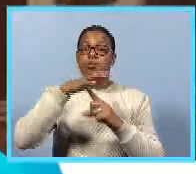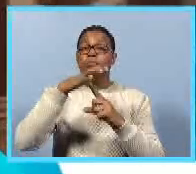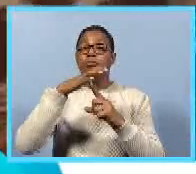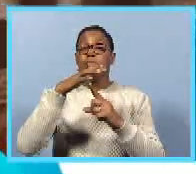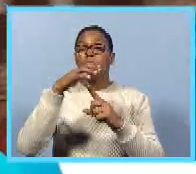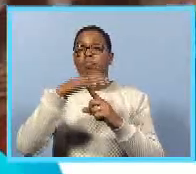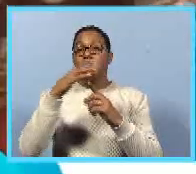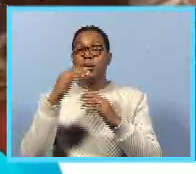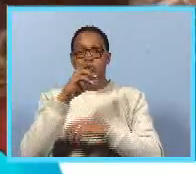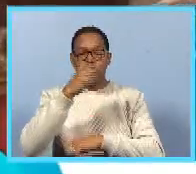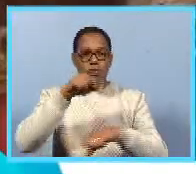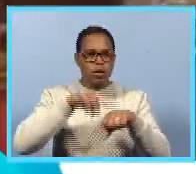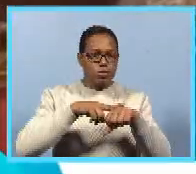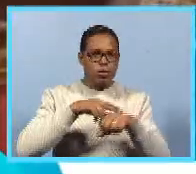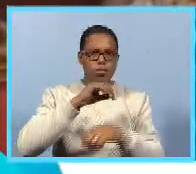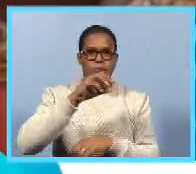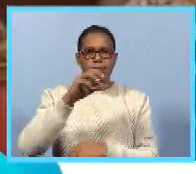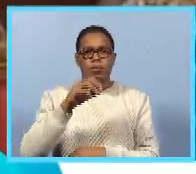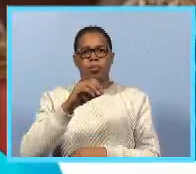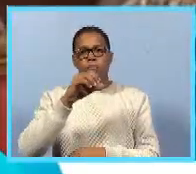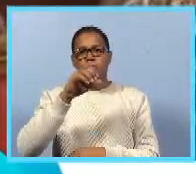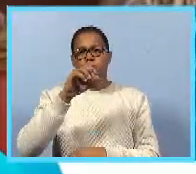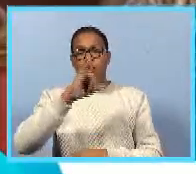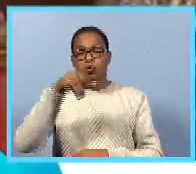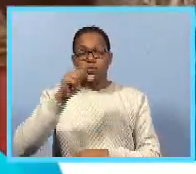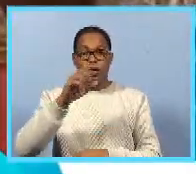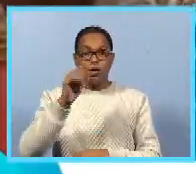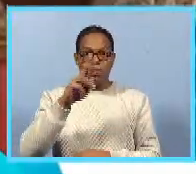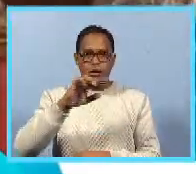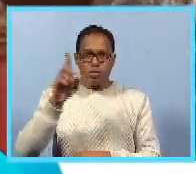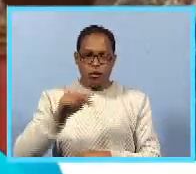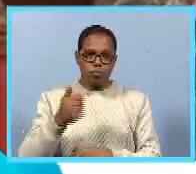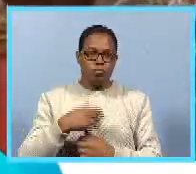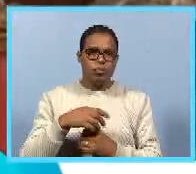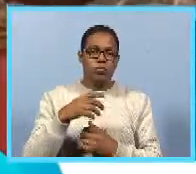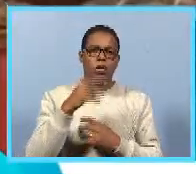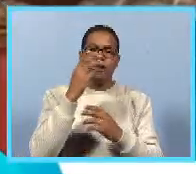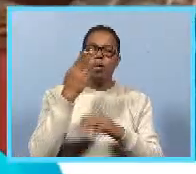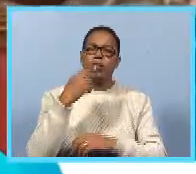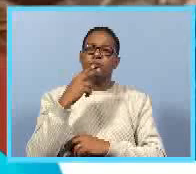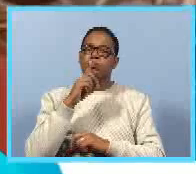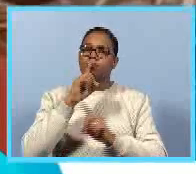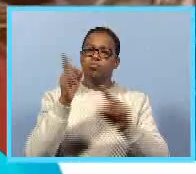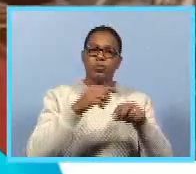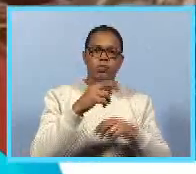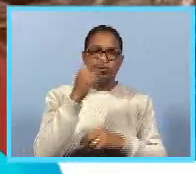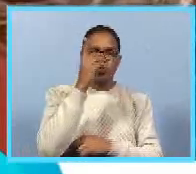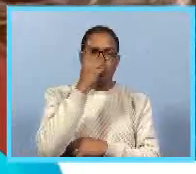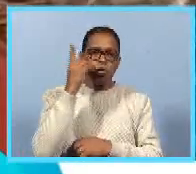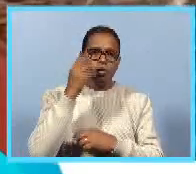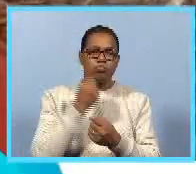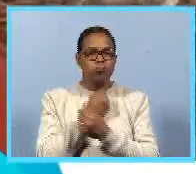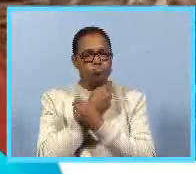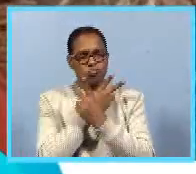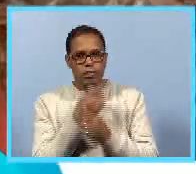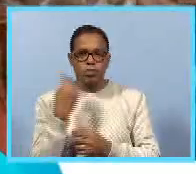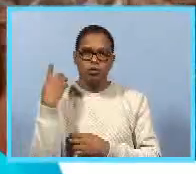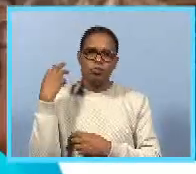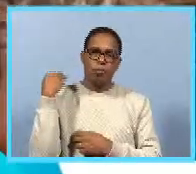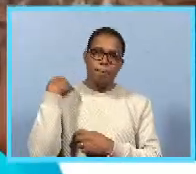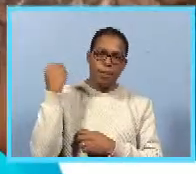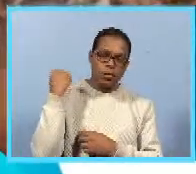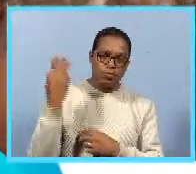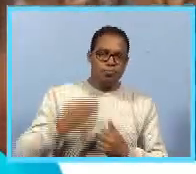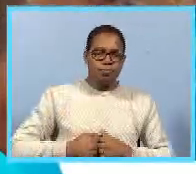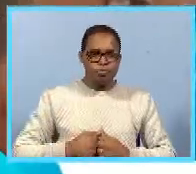póstuma a José Ariza y Máximo López, con la orden al mérito de Duarte, Sánchez y Mella, con el grado de comendador. Todo por su participación